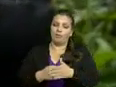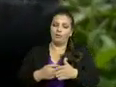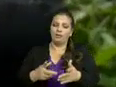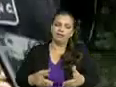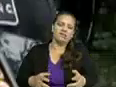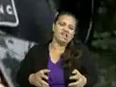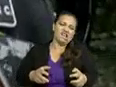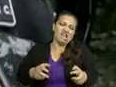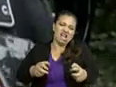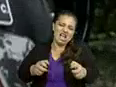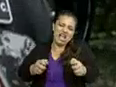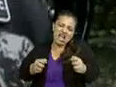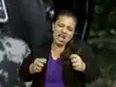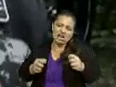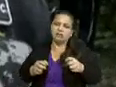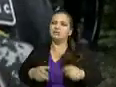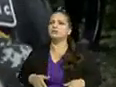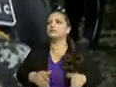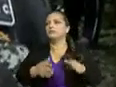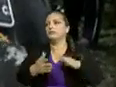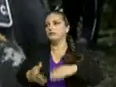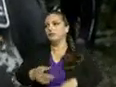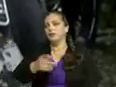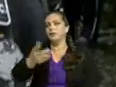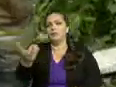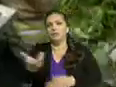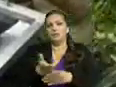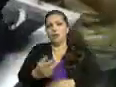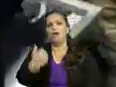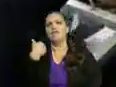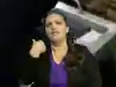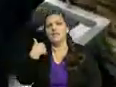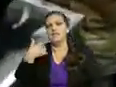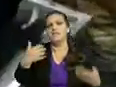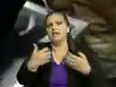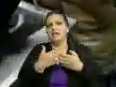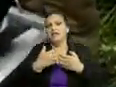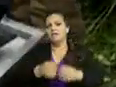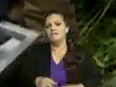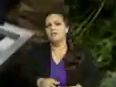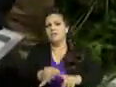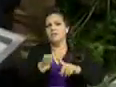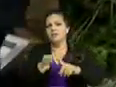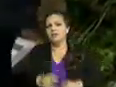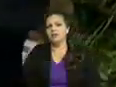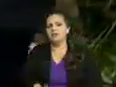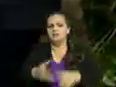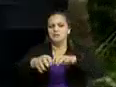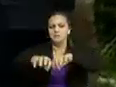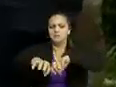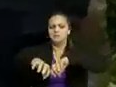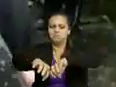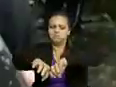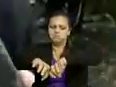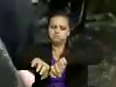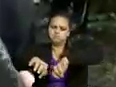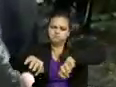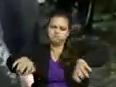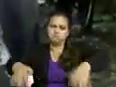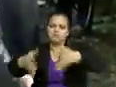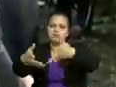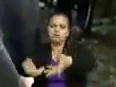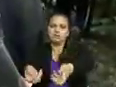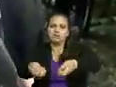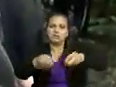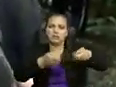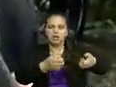extracción. Pues fue un trabajo arduo para poder liberarle a la víctima. Finalmente se liberó y se le entregó a medicina legal para